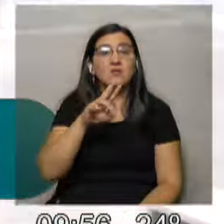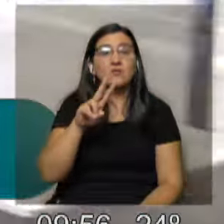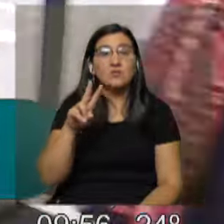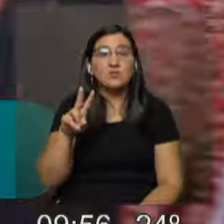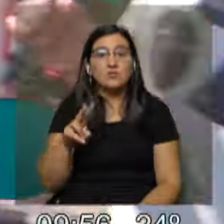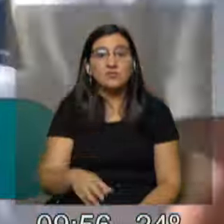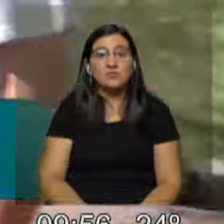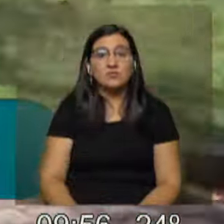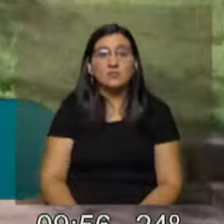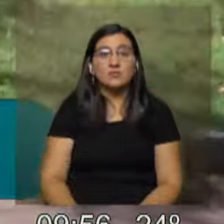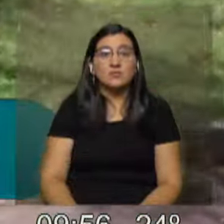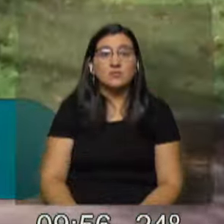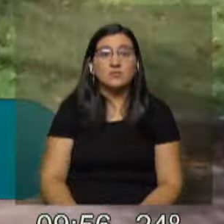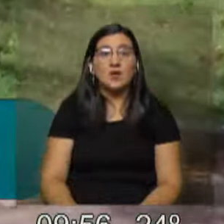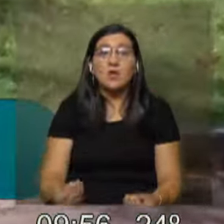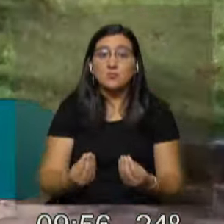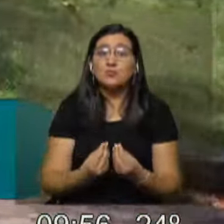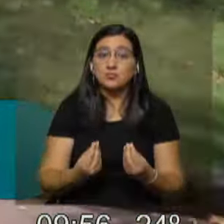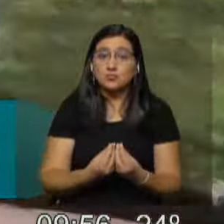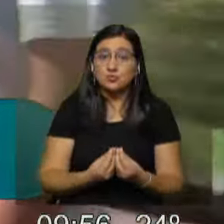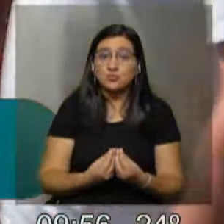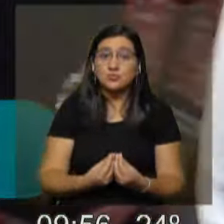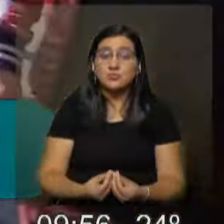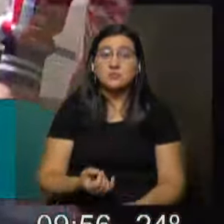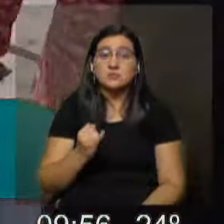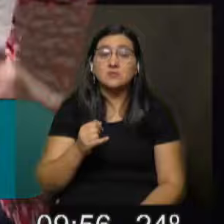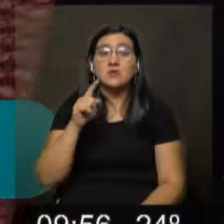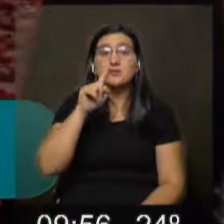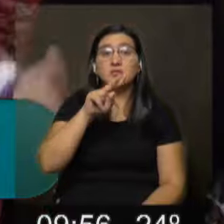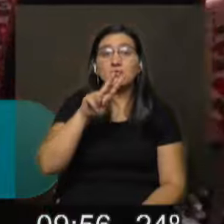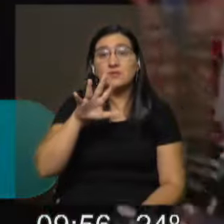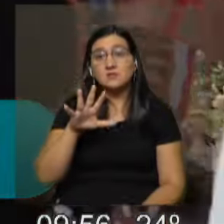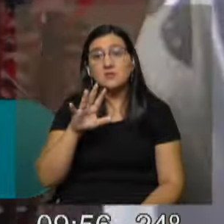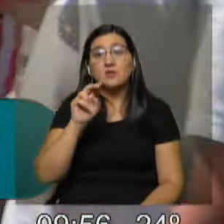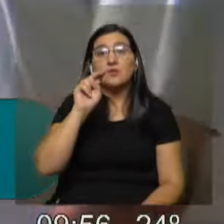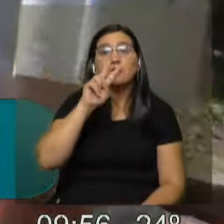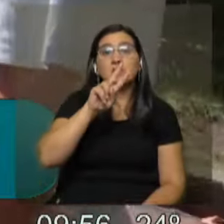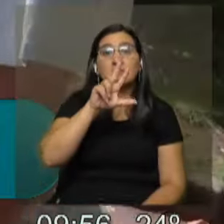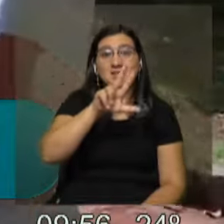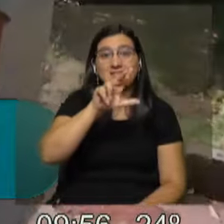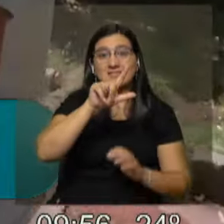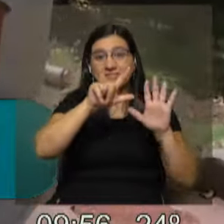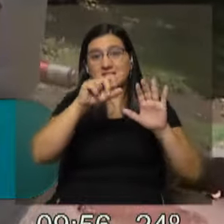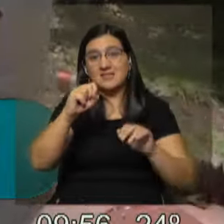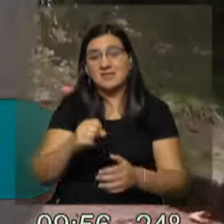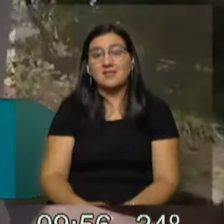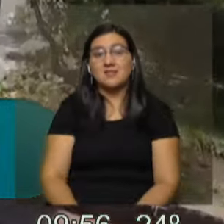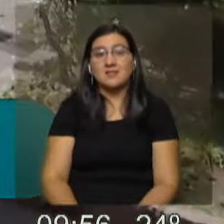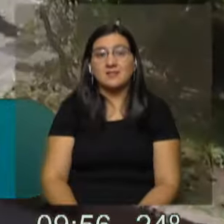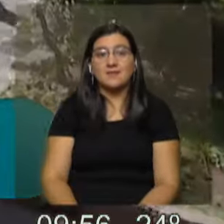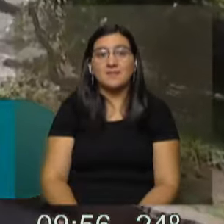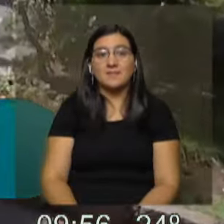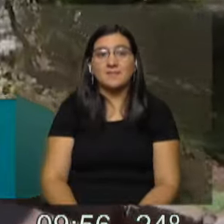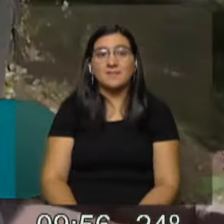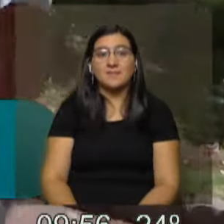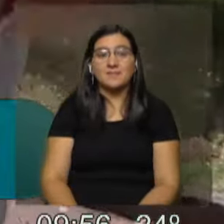acá. Bueno, de Kunza hay unos cuantos también que pasan por acá, ¿no, demonio? Sí, 125, 370, no sé. ¡El 125! Creo que también pasa por